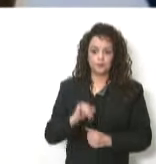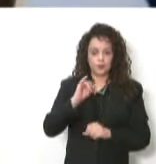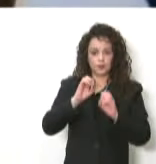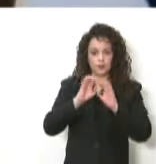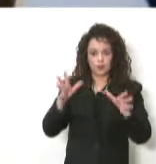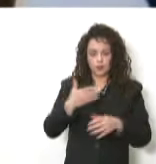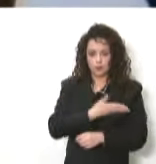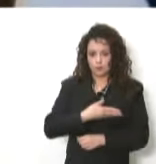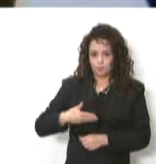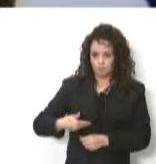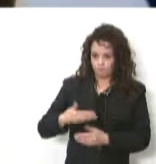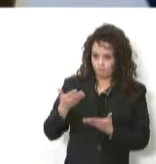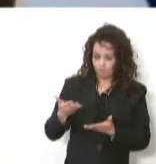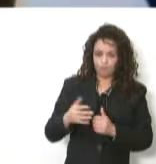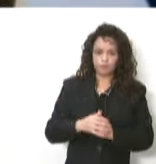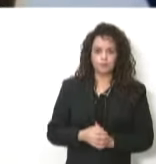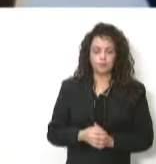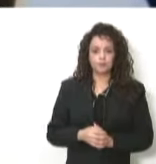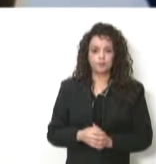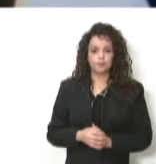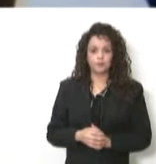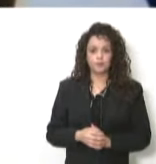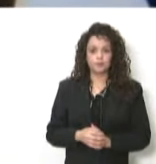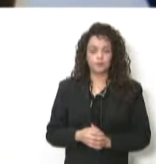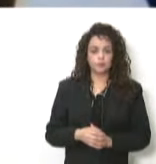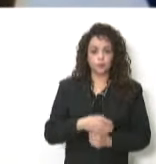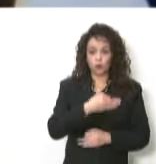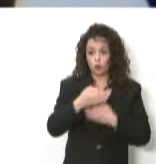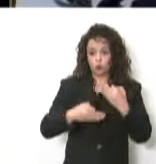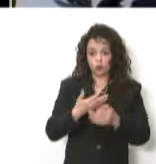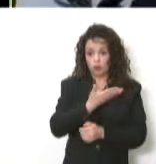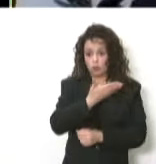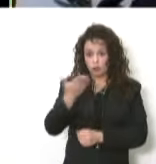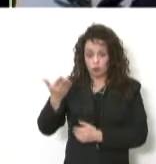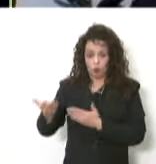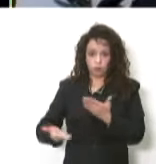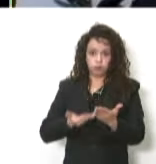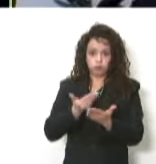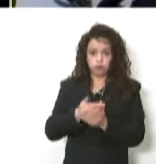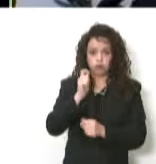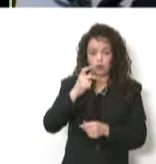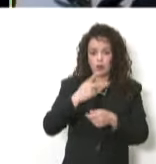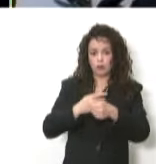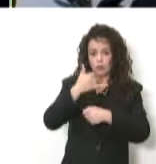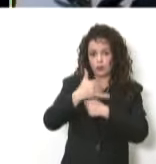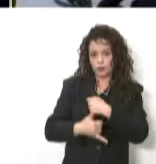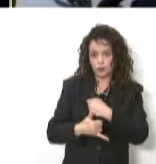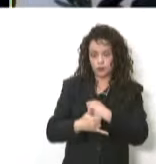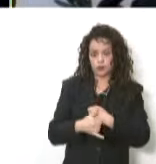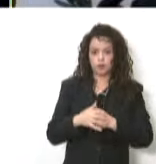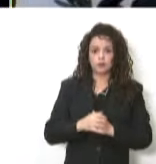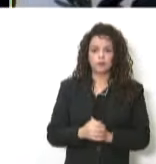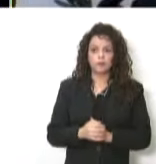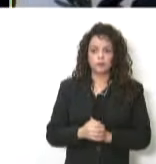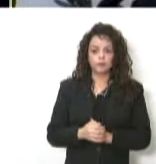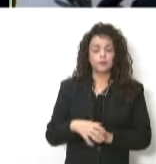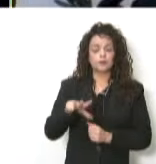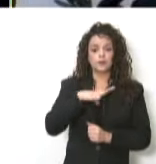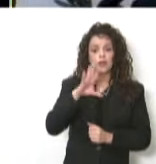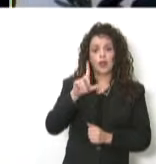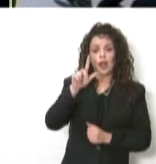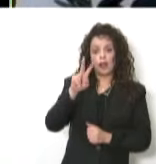presidente, se somete a su consideración, señoras y señores comisionados, el proyecto de resolución identificado con la